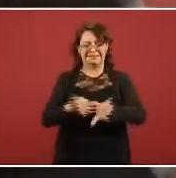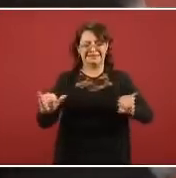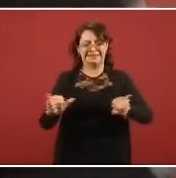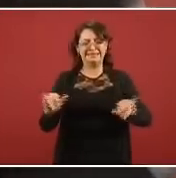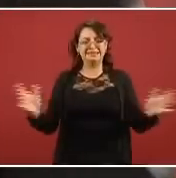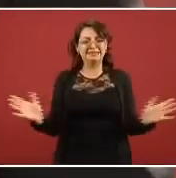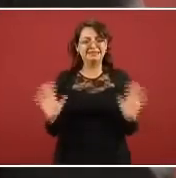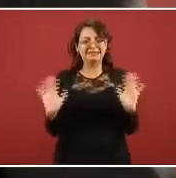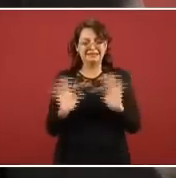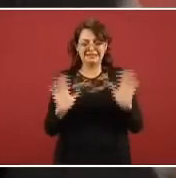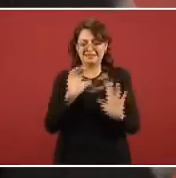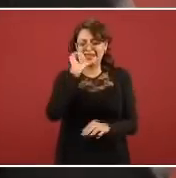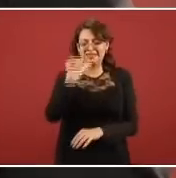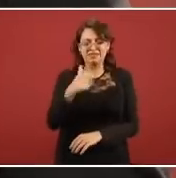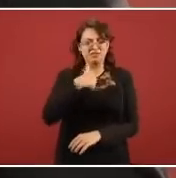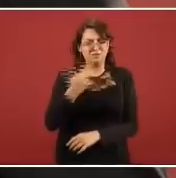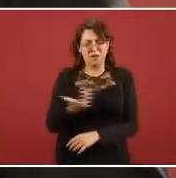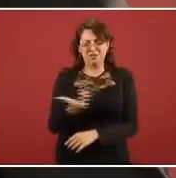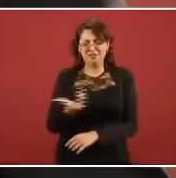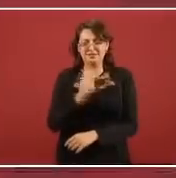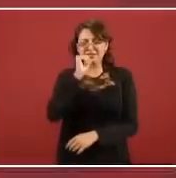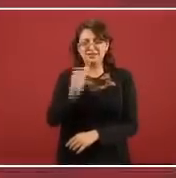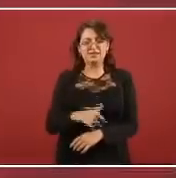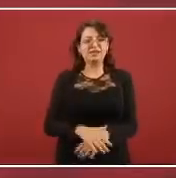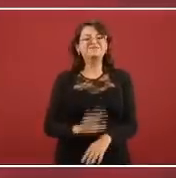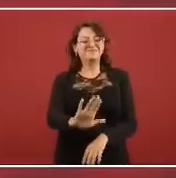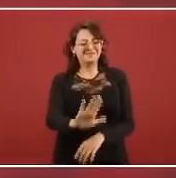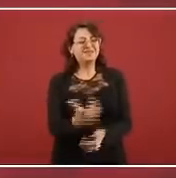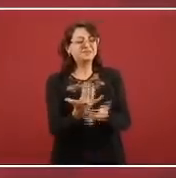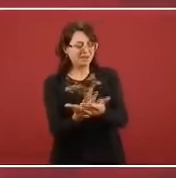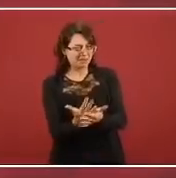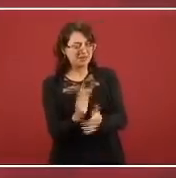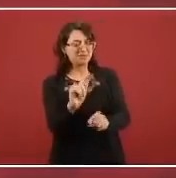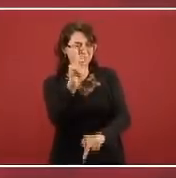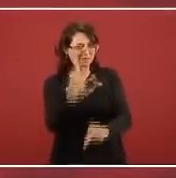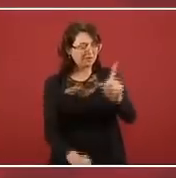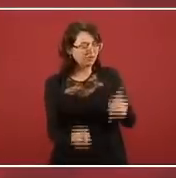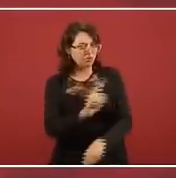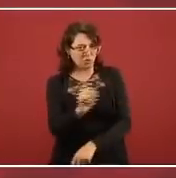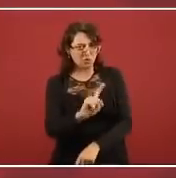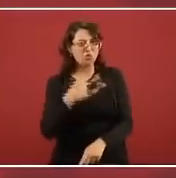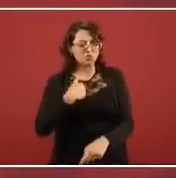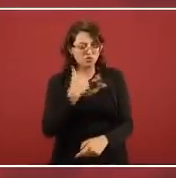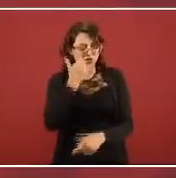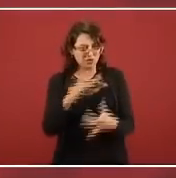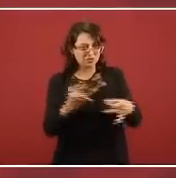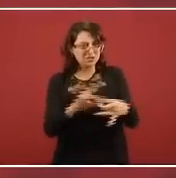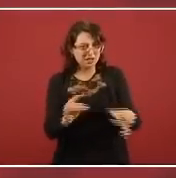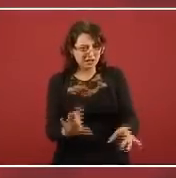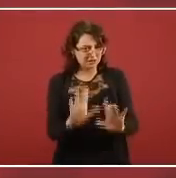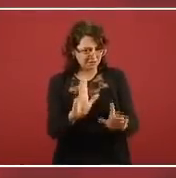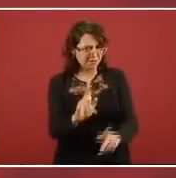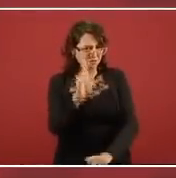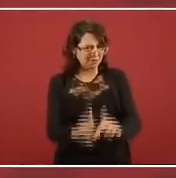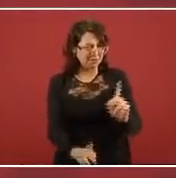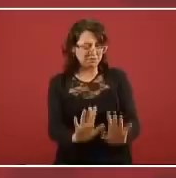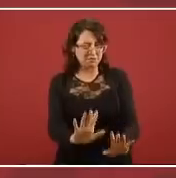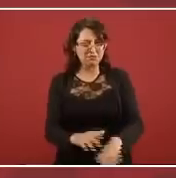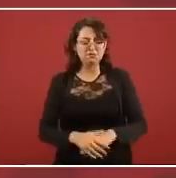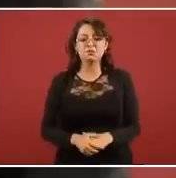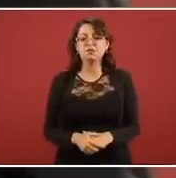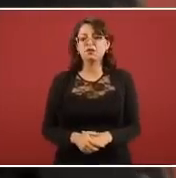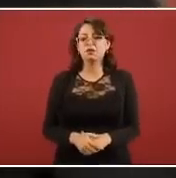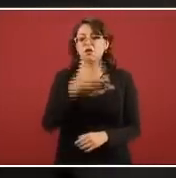terminar. Por ejemplo, digo, claro, porque es un buen tema, lo de Loret de